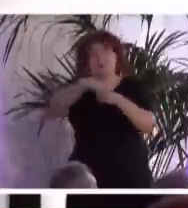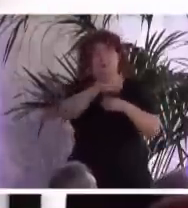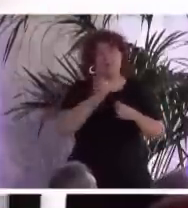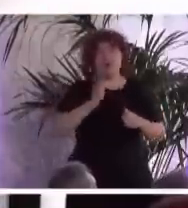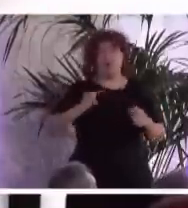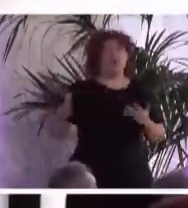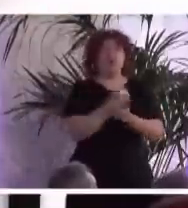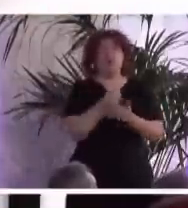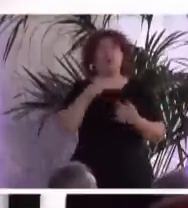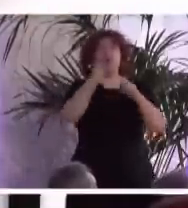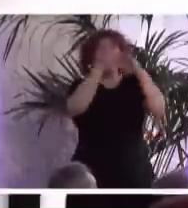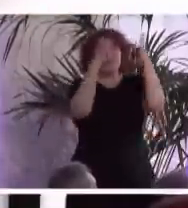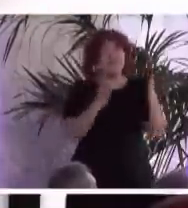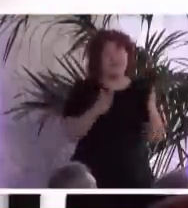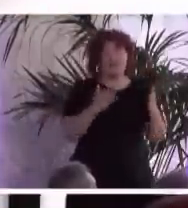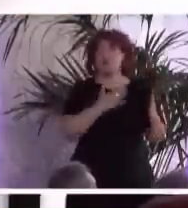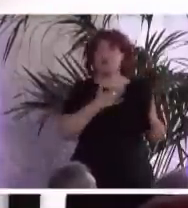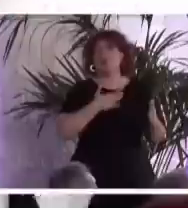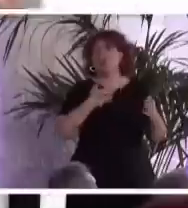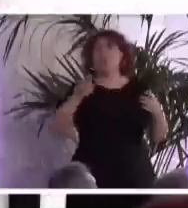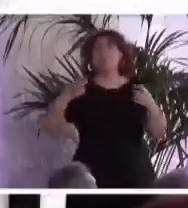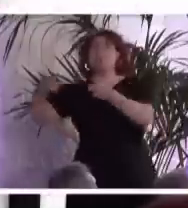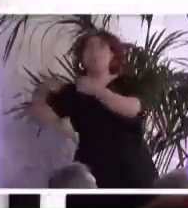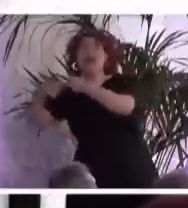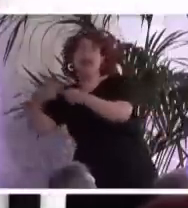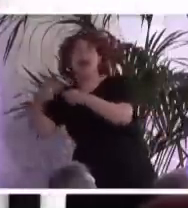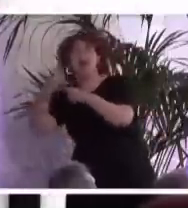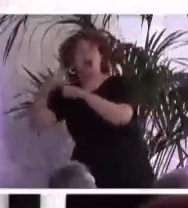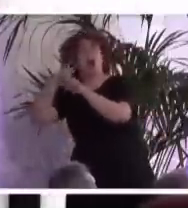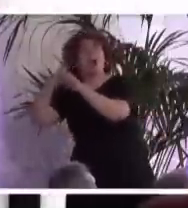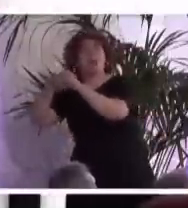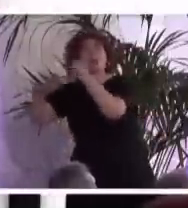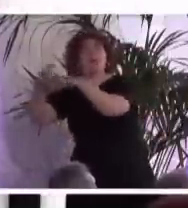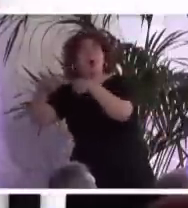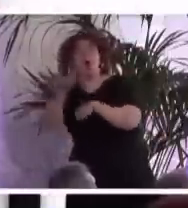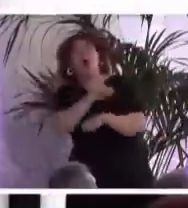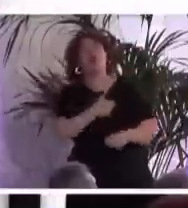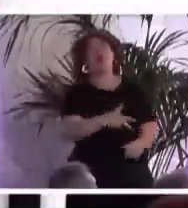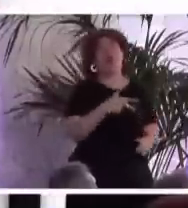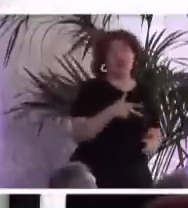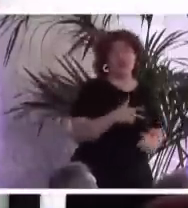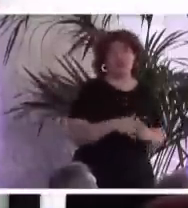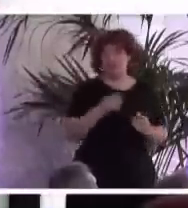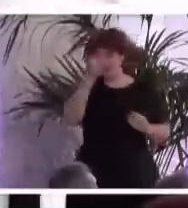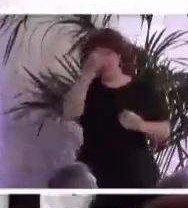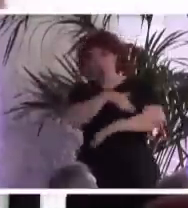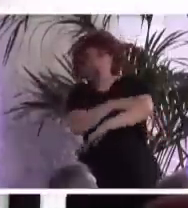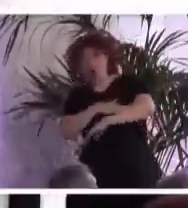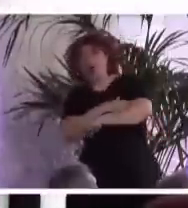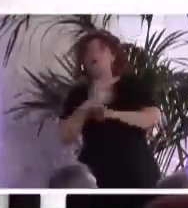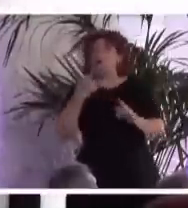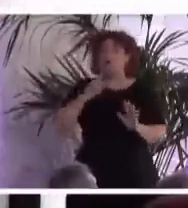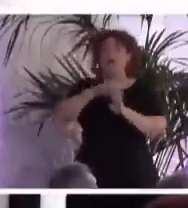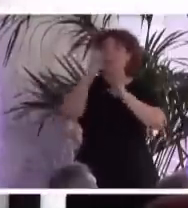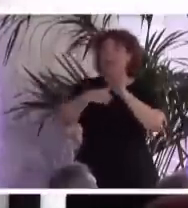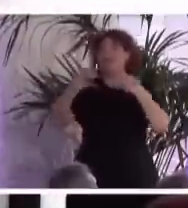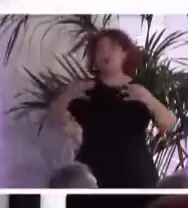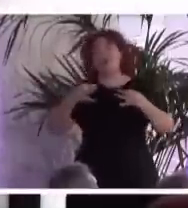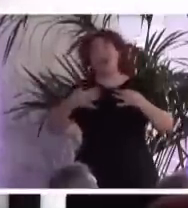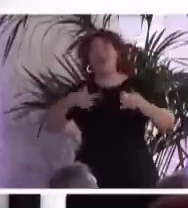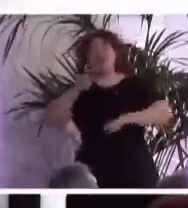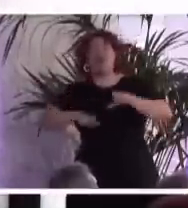frente a quien piensa que es un derecho que en el gobierno no se está Para repartir abrazos con quien entiende que está muy bien la ley de Seguridad